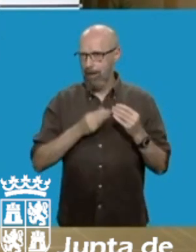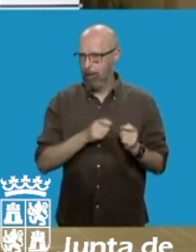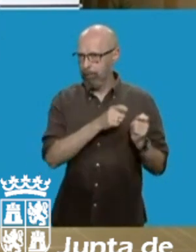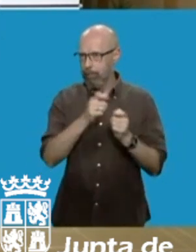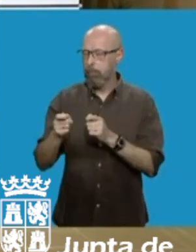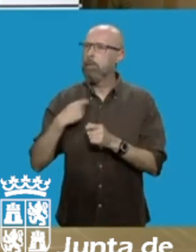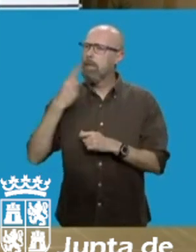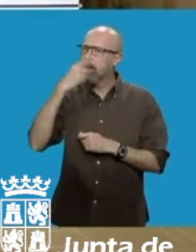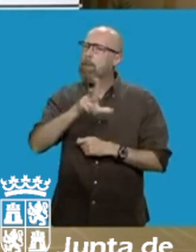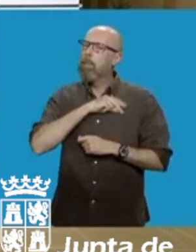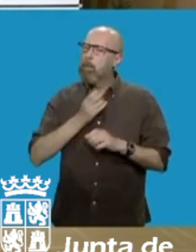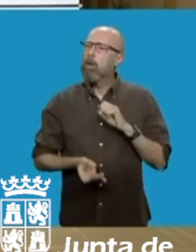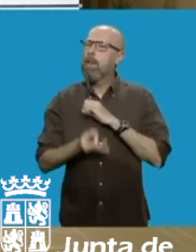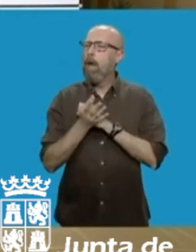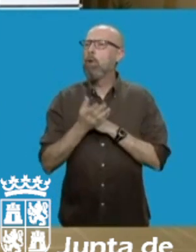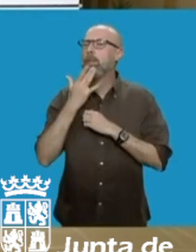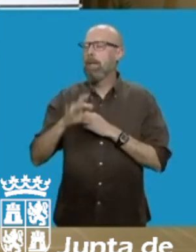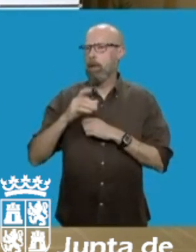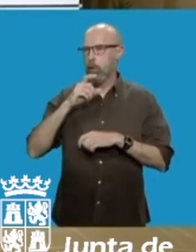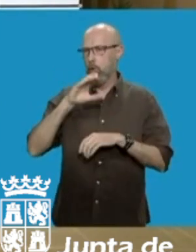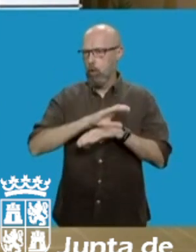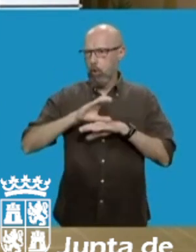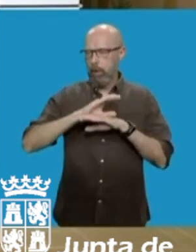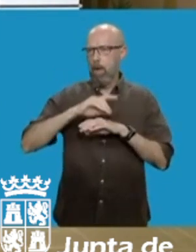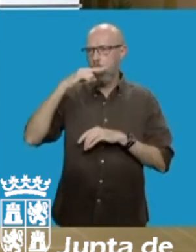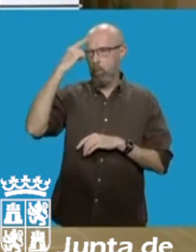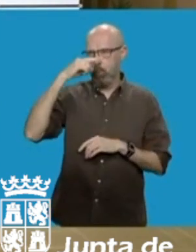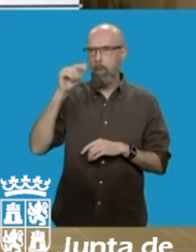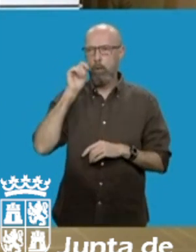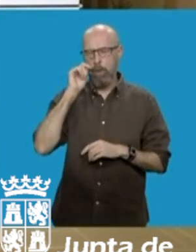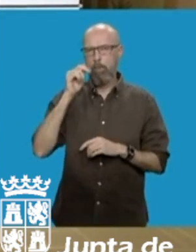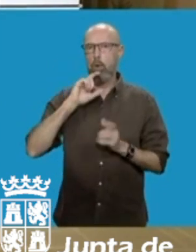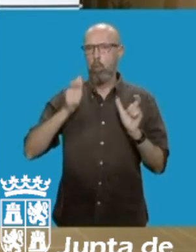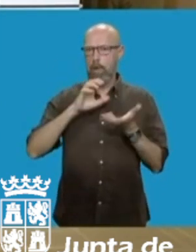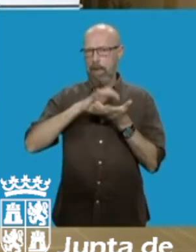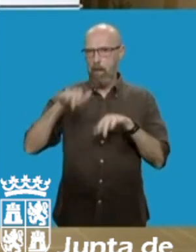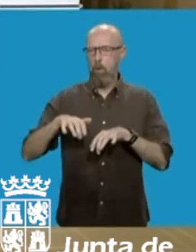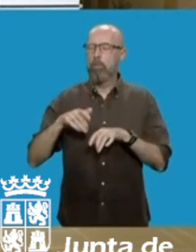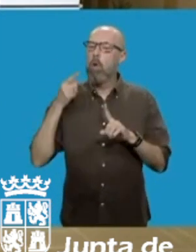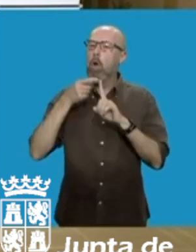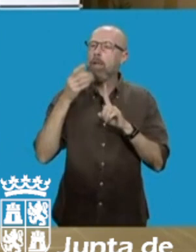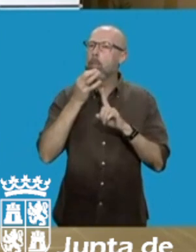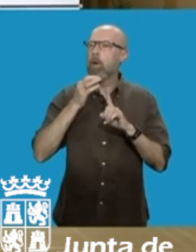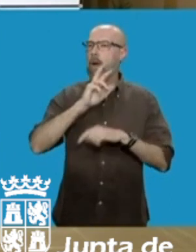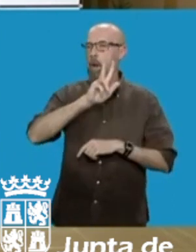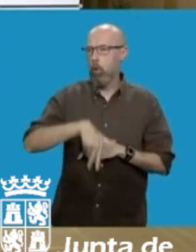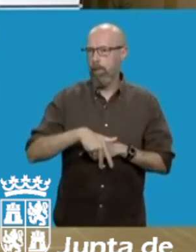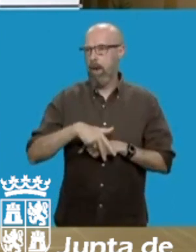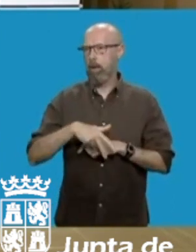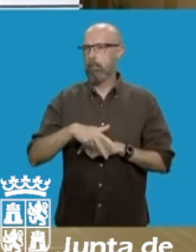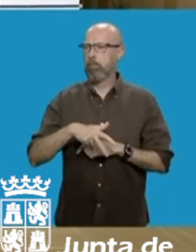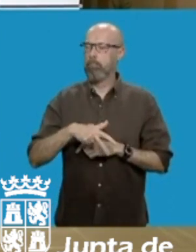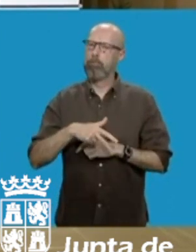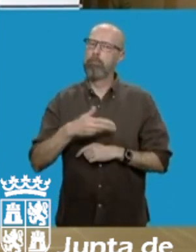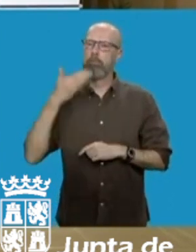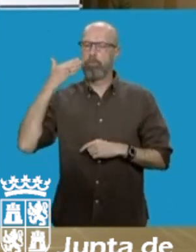y son convocados por la Consejería de Cultura y Turismo de la Junta de Castilla y León para reconocer el esfuerzo y los méritos deportivos